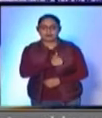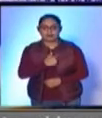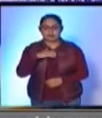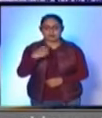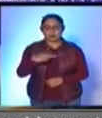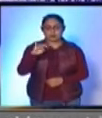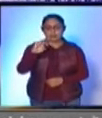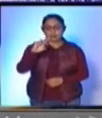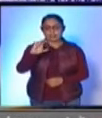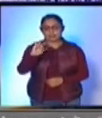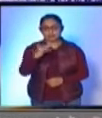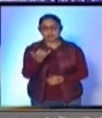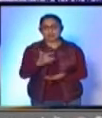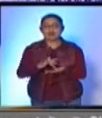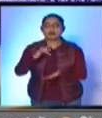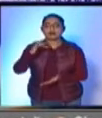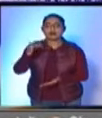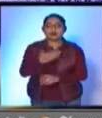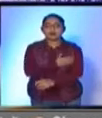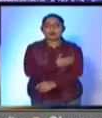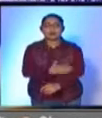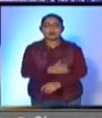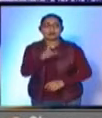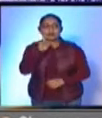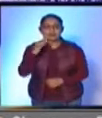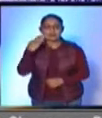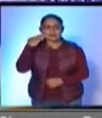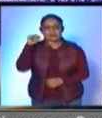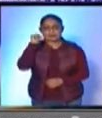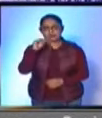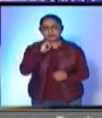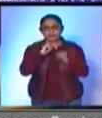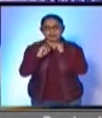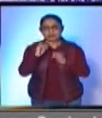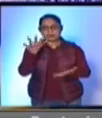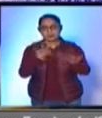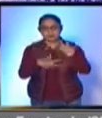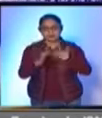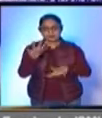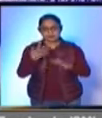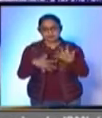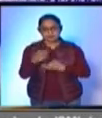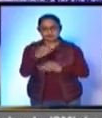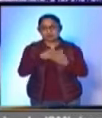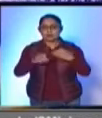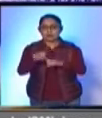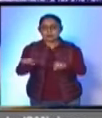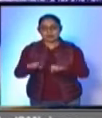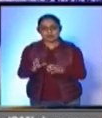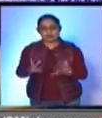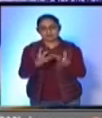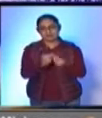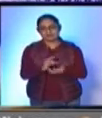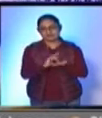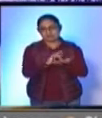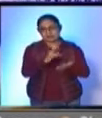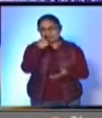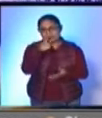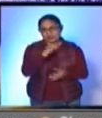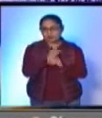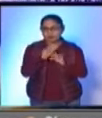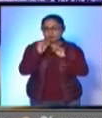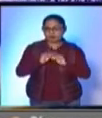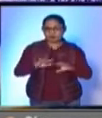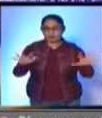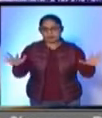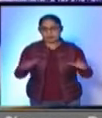Eric Serpa. Agradezco a mi compañera Marta Almanza, intérprete de lengua de señas mexicana, y a todo el equipo de trabajo que hace posible este espacio